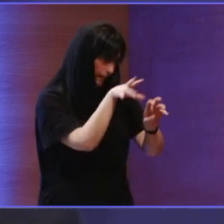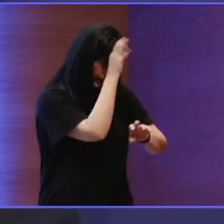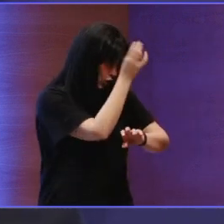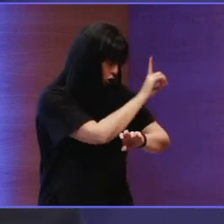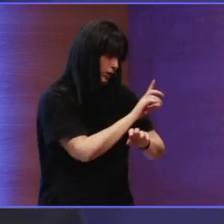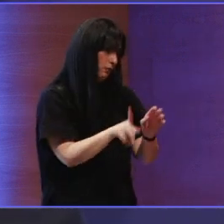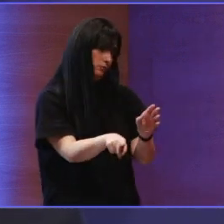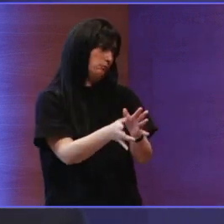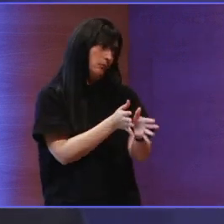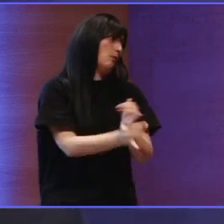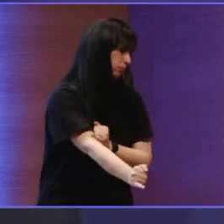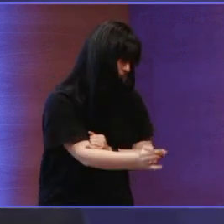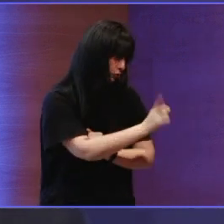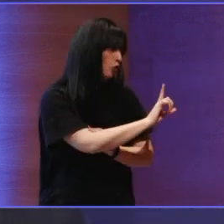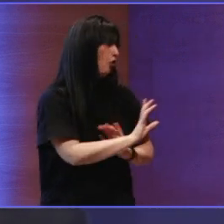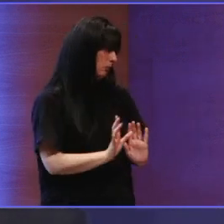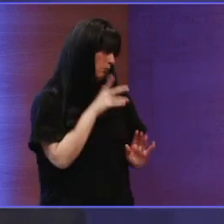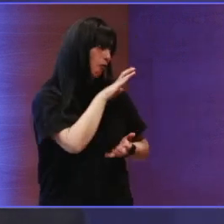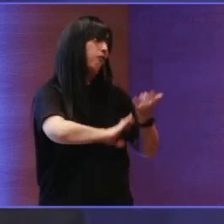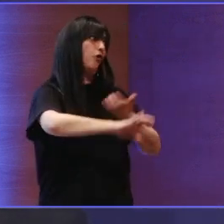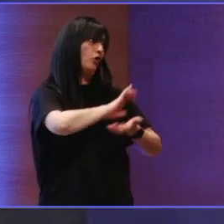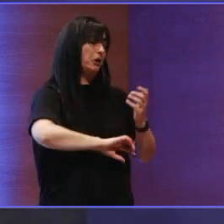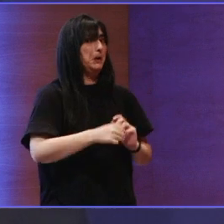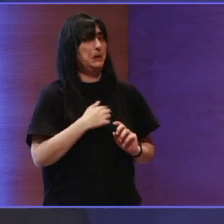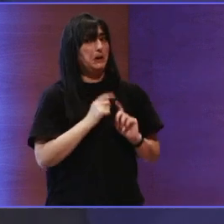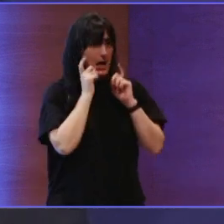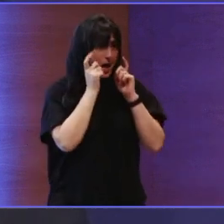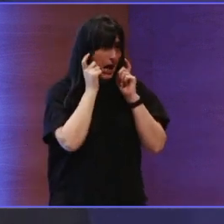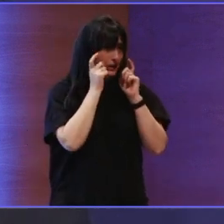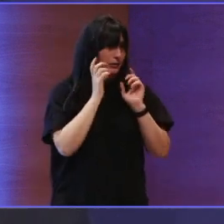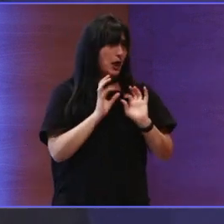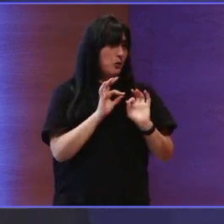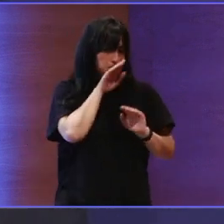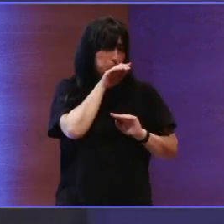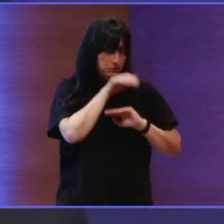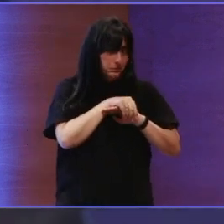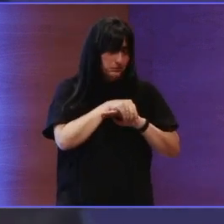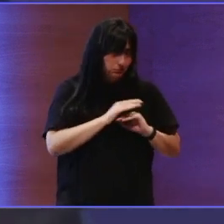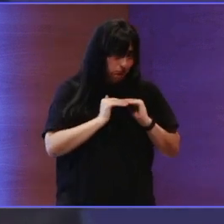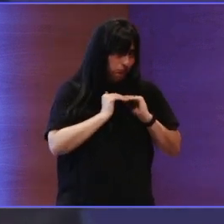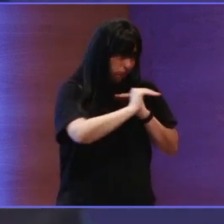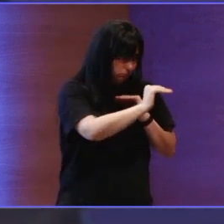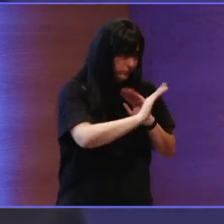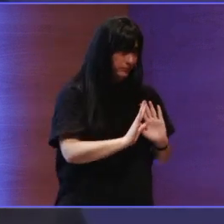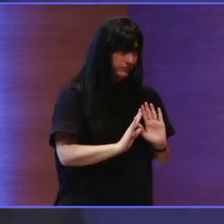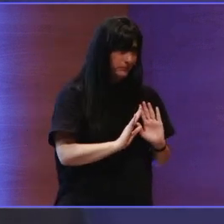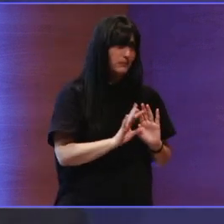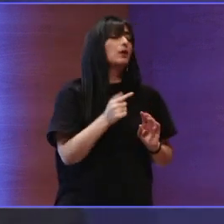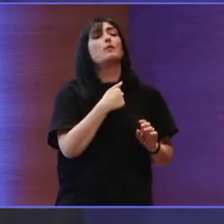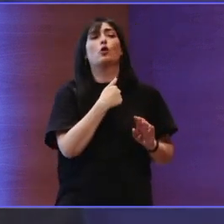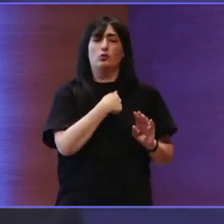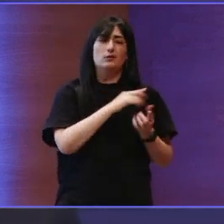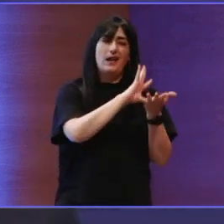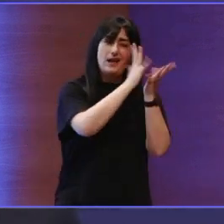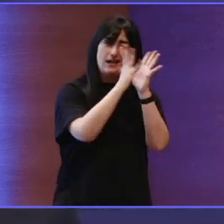salir y yo creo que lo he llevado más o menos a rajatabla desde entonces y generando tres grandes transformaciones